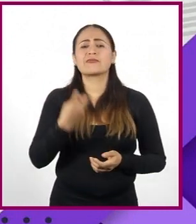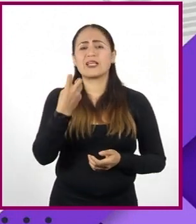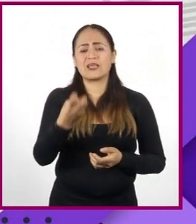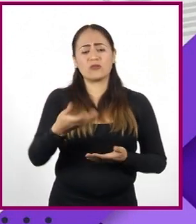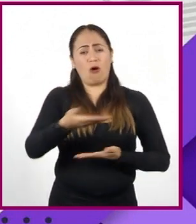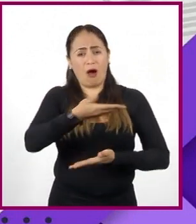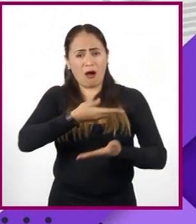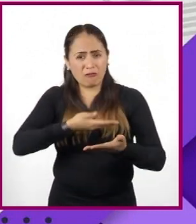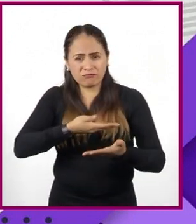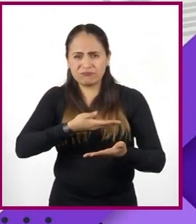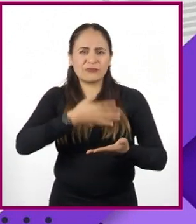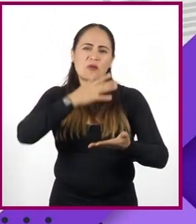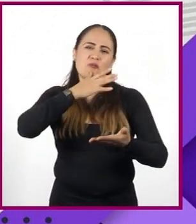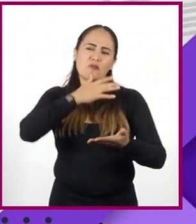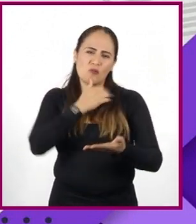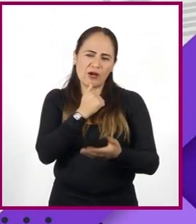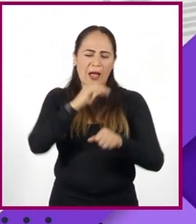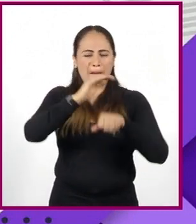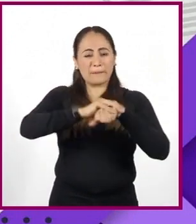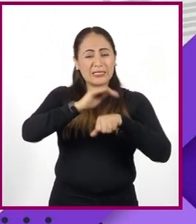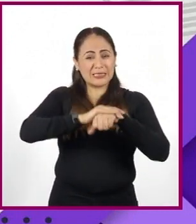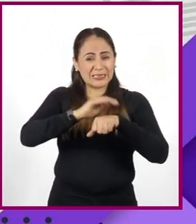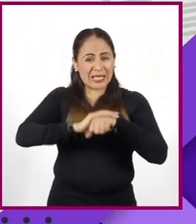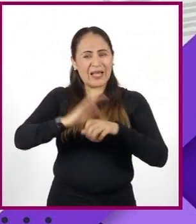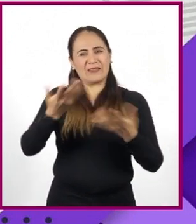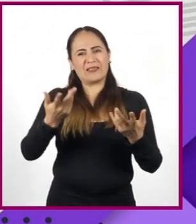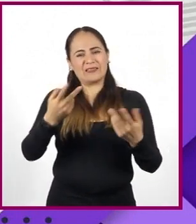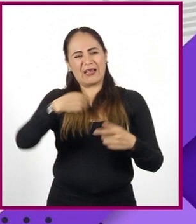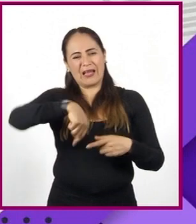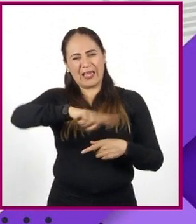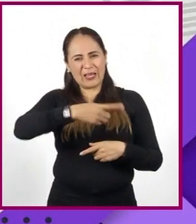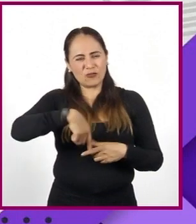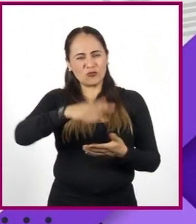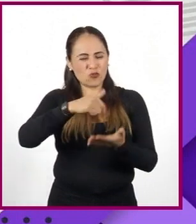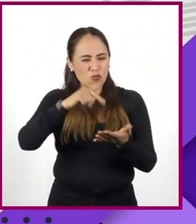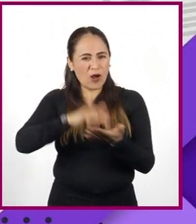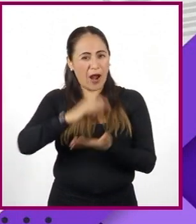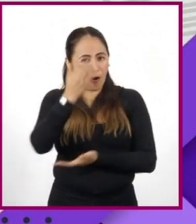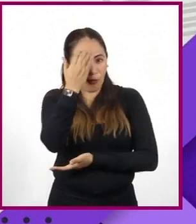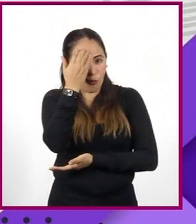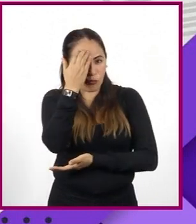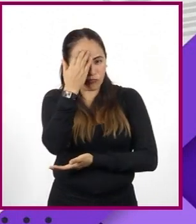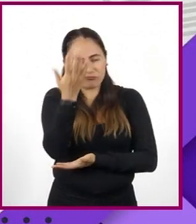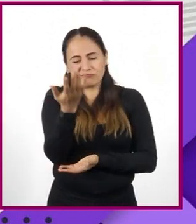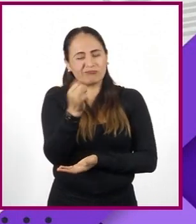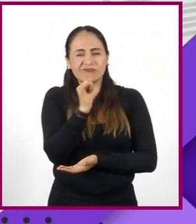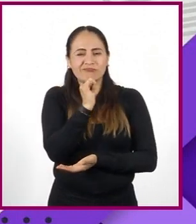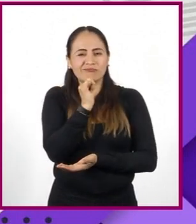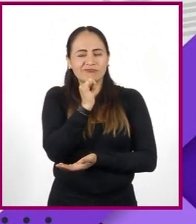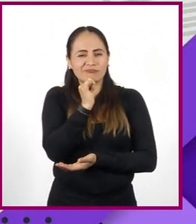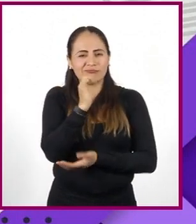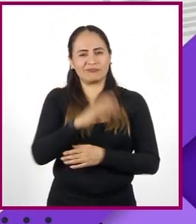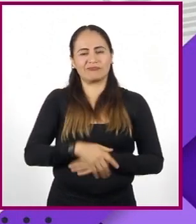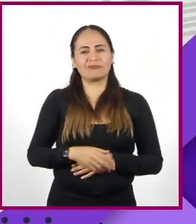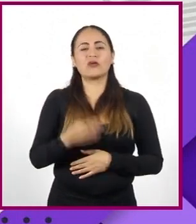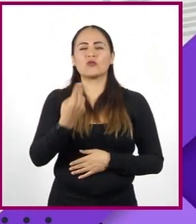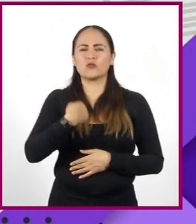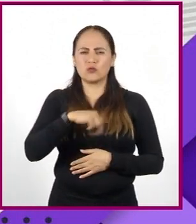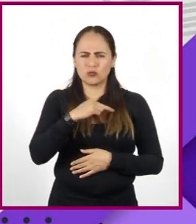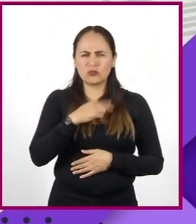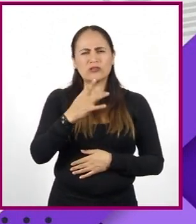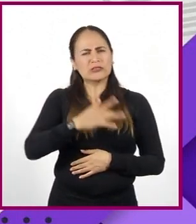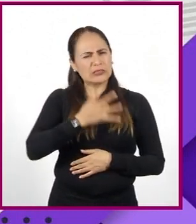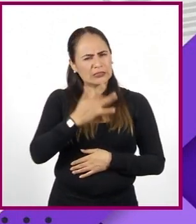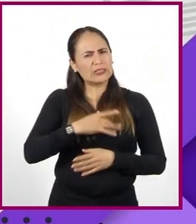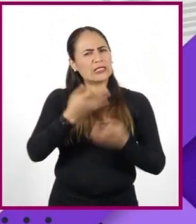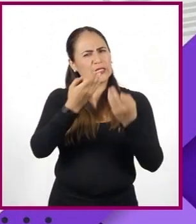convivan, dificultando que hagan amistades y conozcan sus nuevos espacios de convivencia. Consideramos que es muy importante